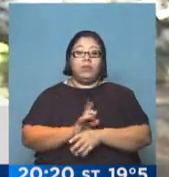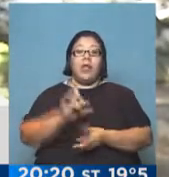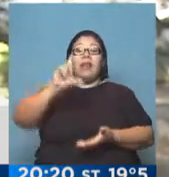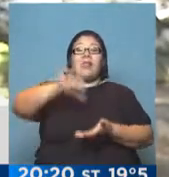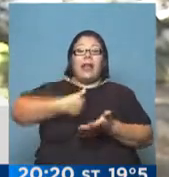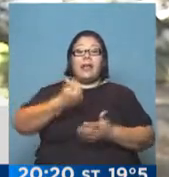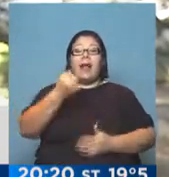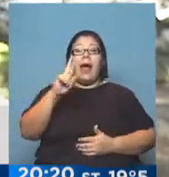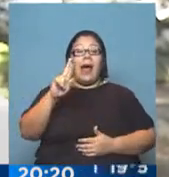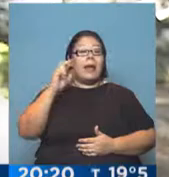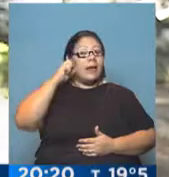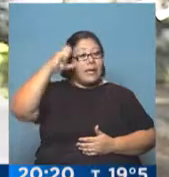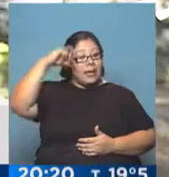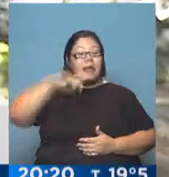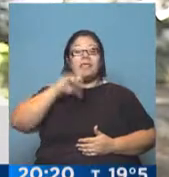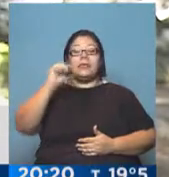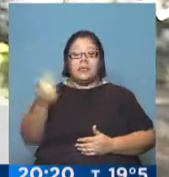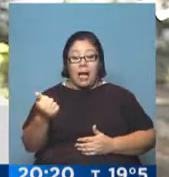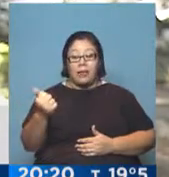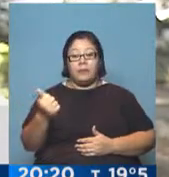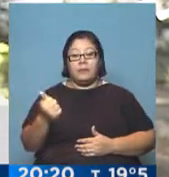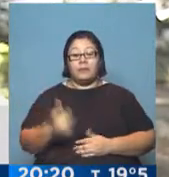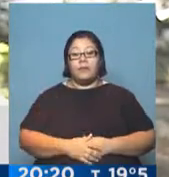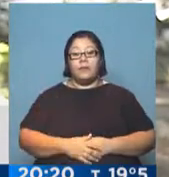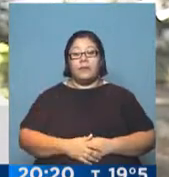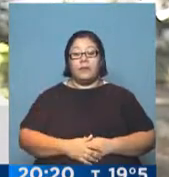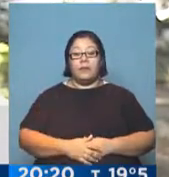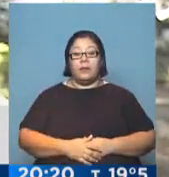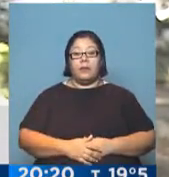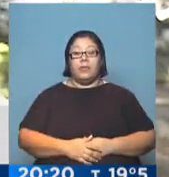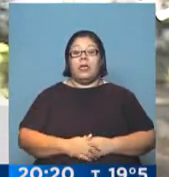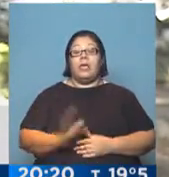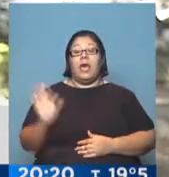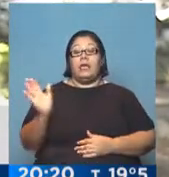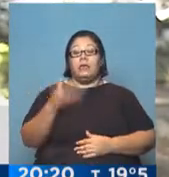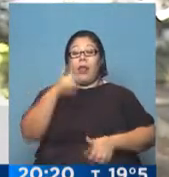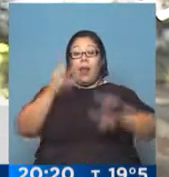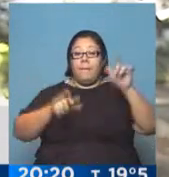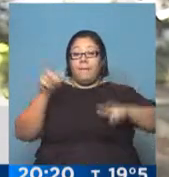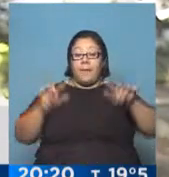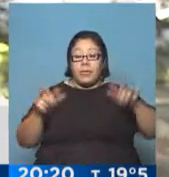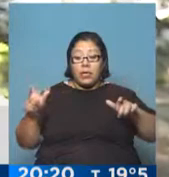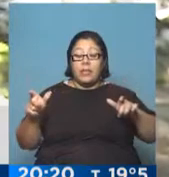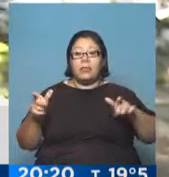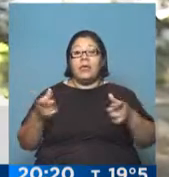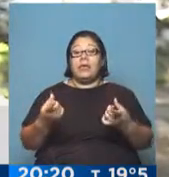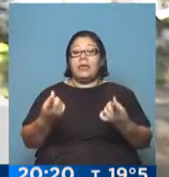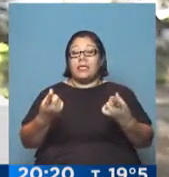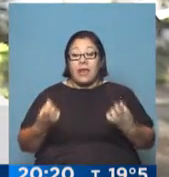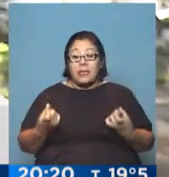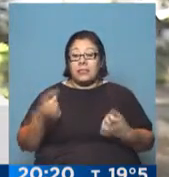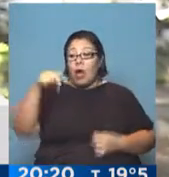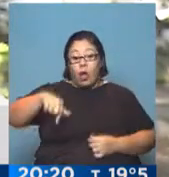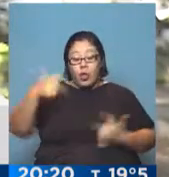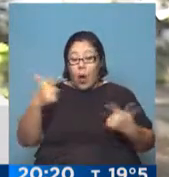argenta que es una tarjeta está universalizada este y que se le dé a todos los sectores que aquellos sectores que no los que hoy no la tienen